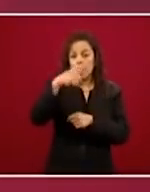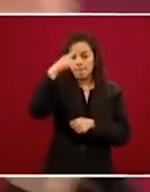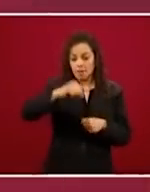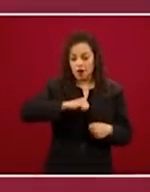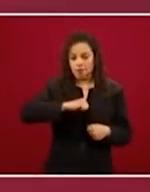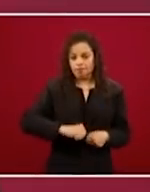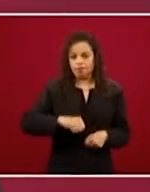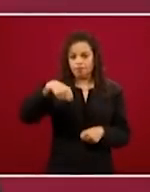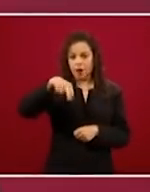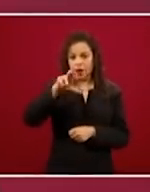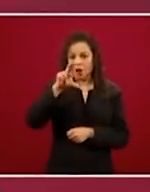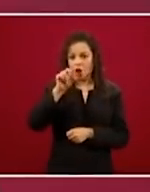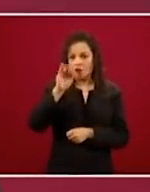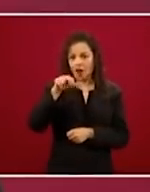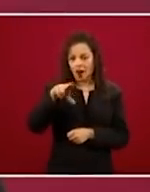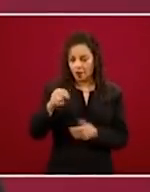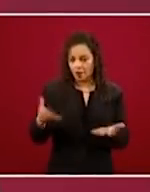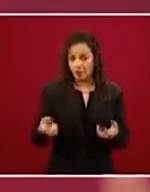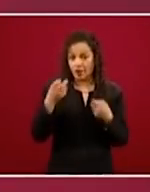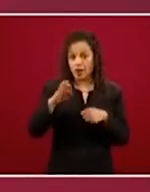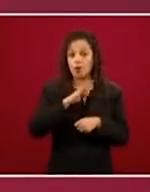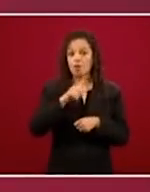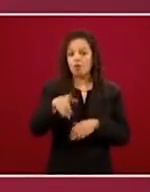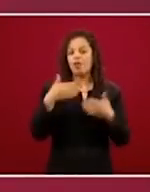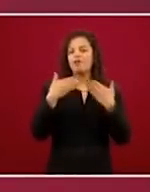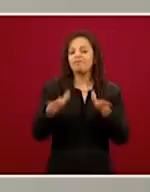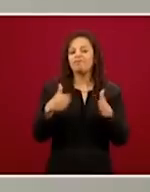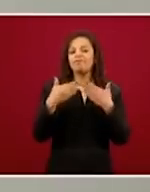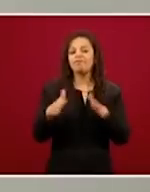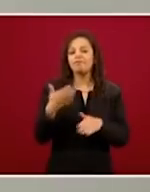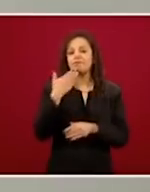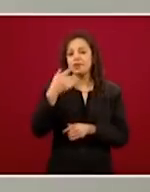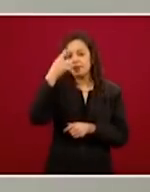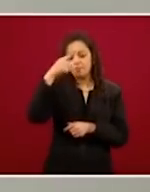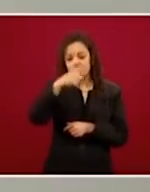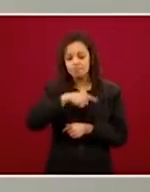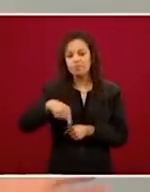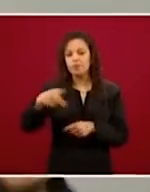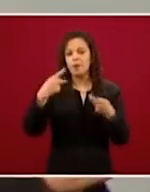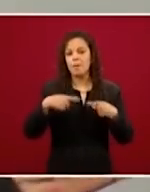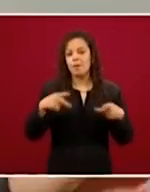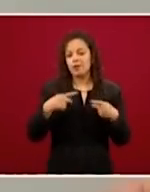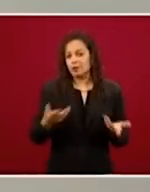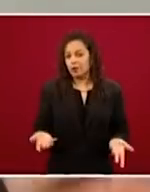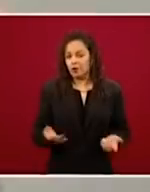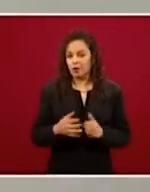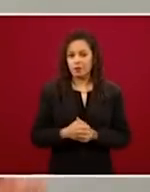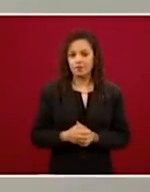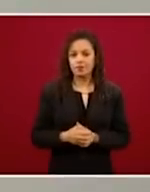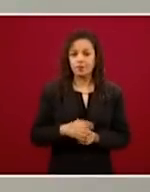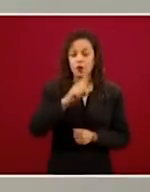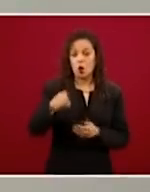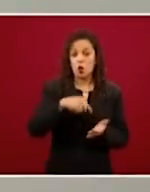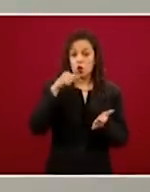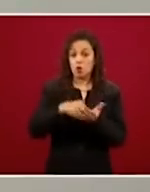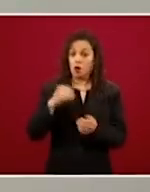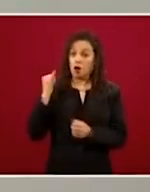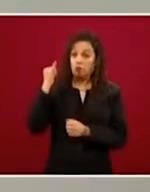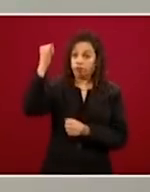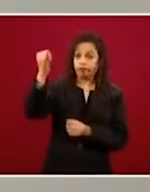expansión de la cobertura de servicios en algunos casos en las zonas rurales existen estas jornadas